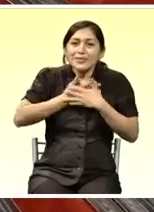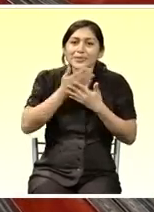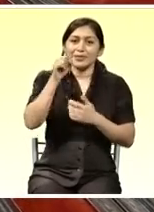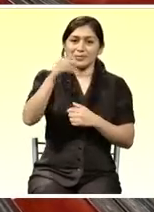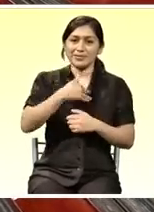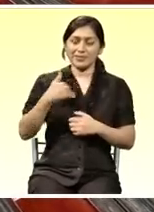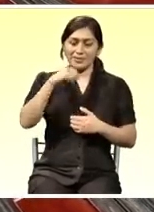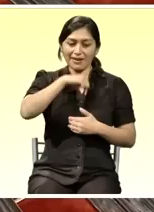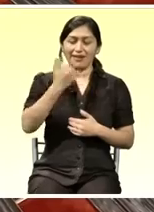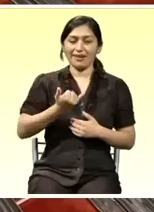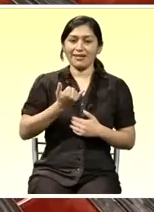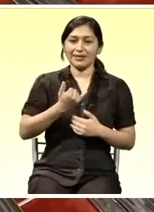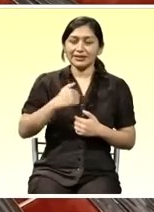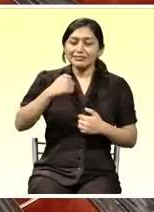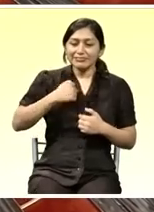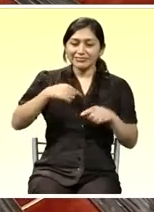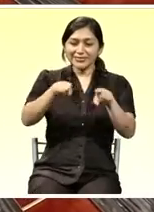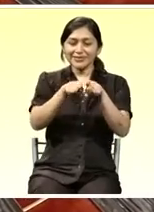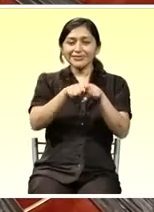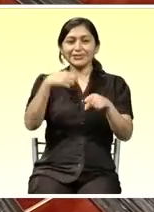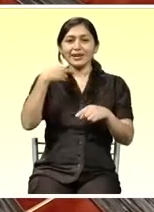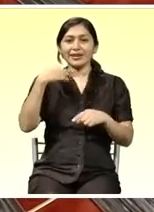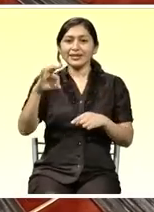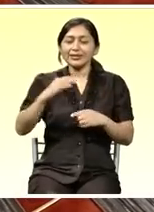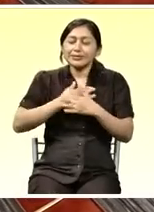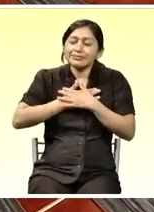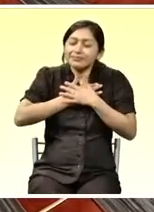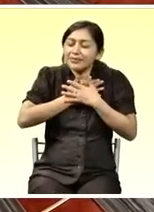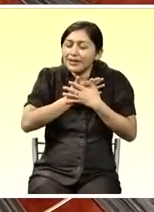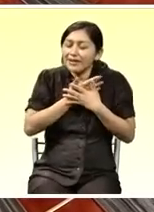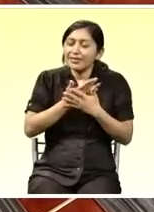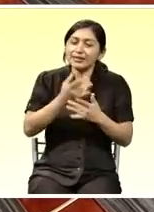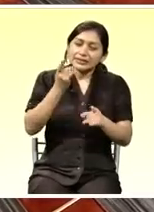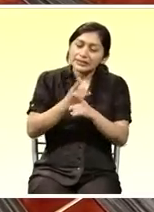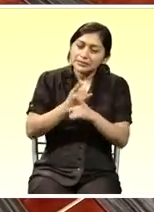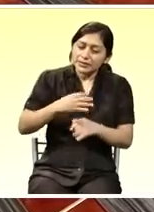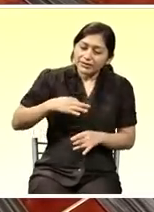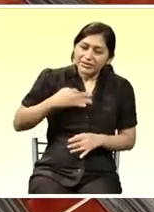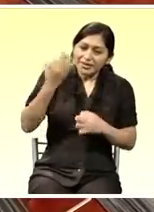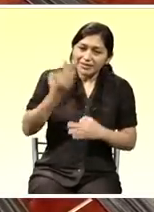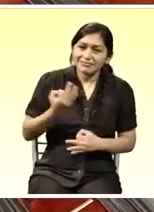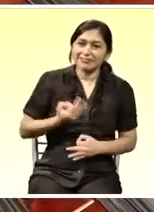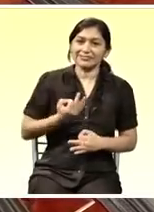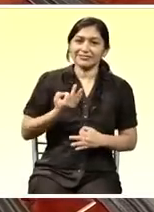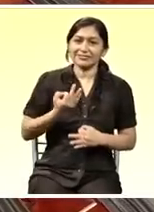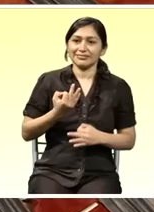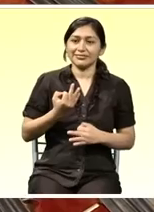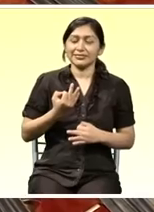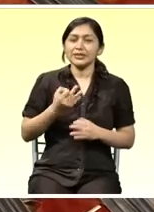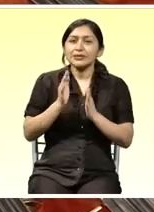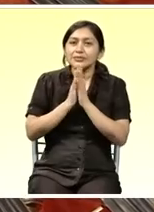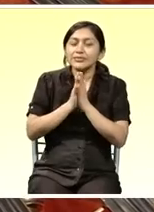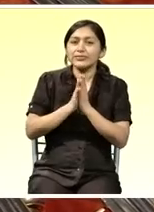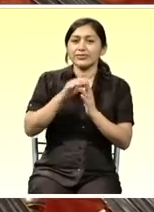corresponda yo, amante y agradecido a las obligaciones de hijo de tal madre. No